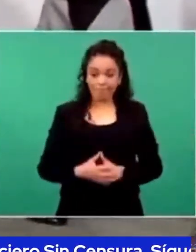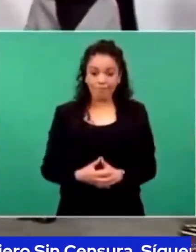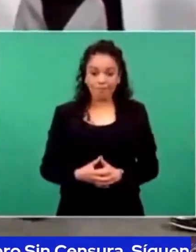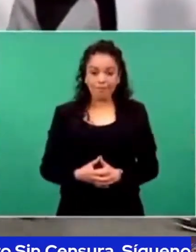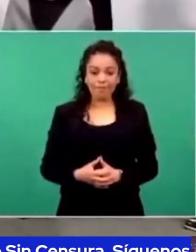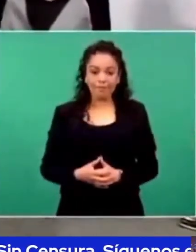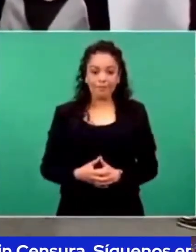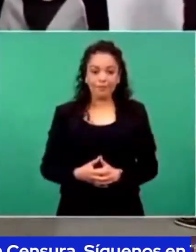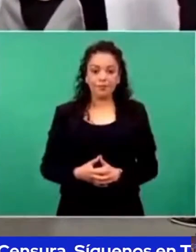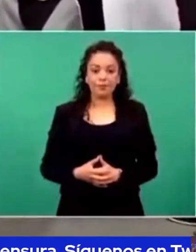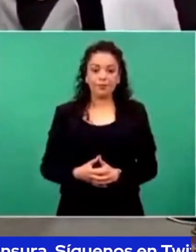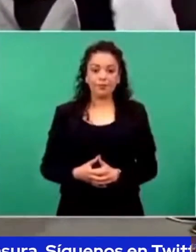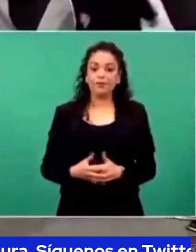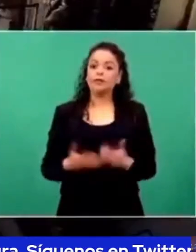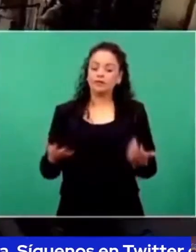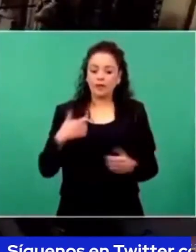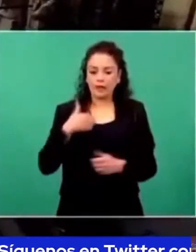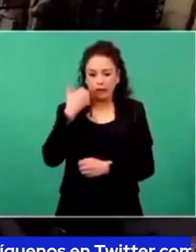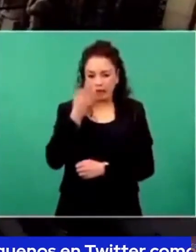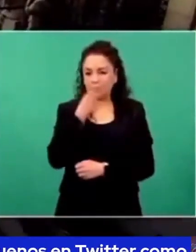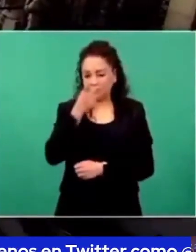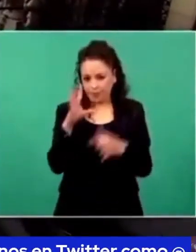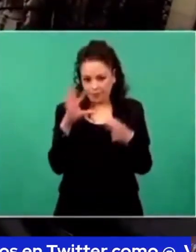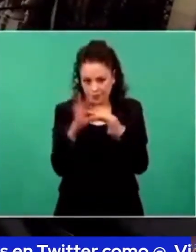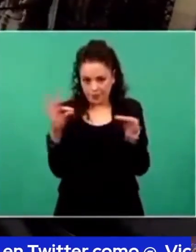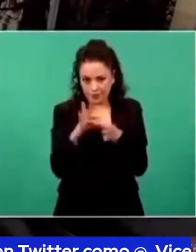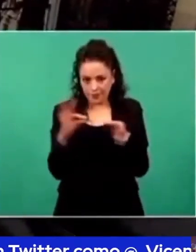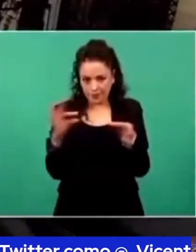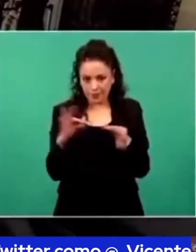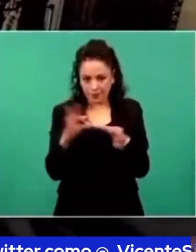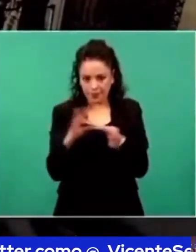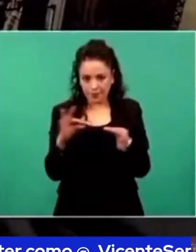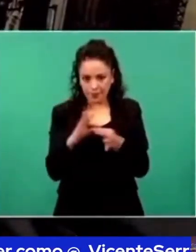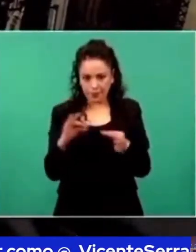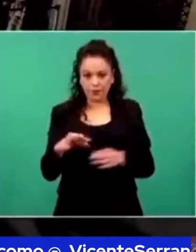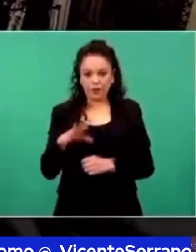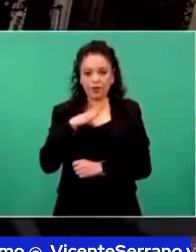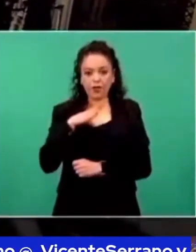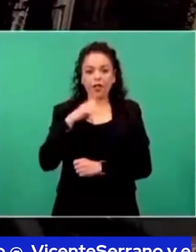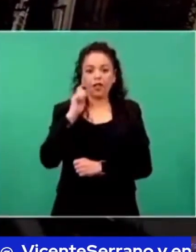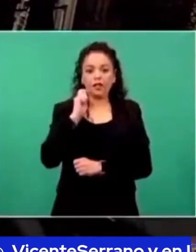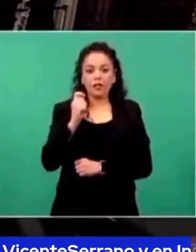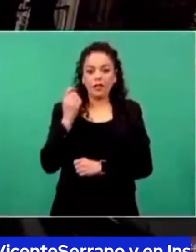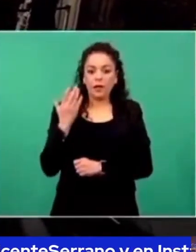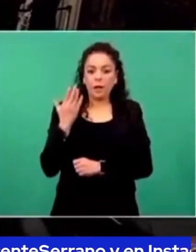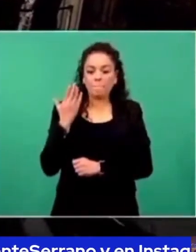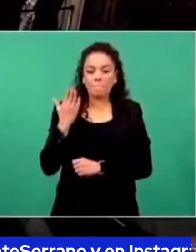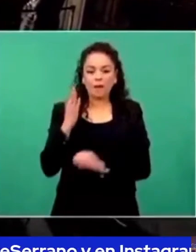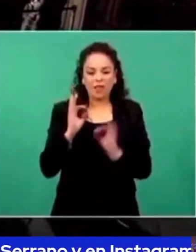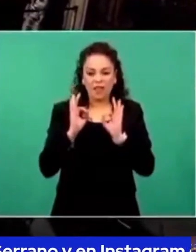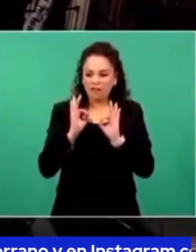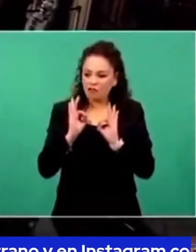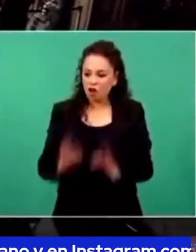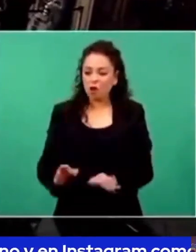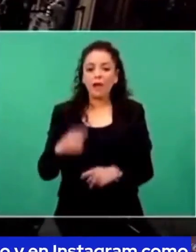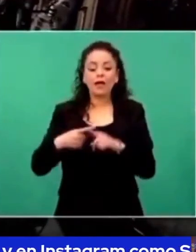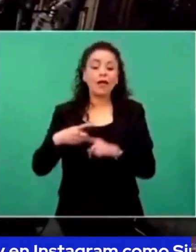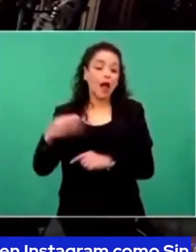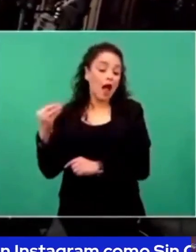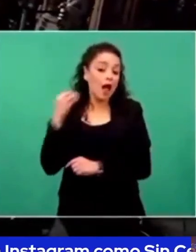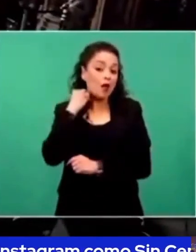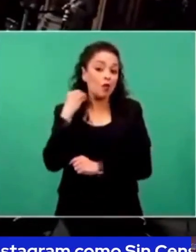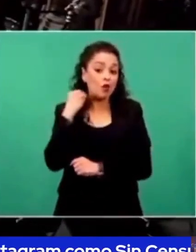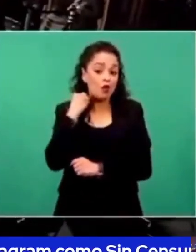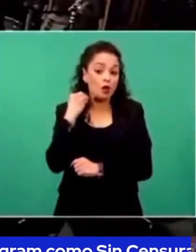Bueno, pues ahí comentarles que existe una petición formal ya de los abogados de quienes